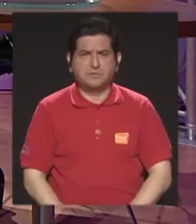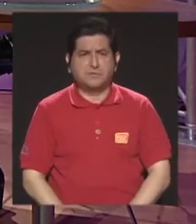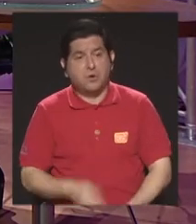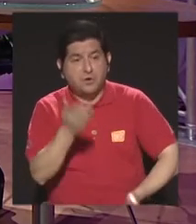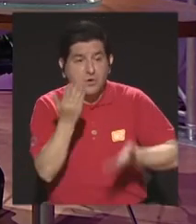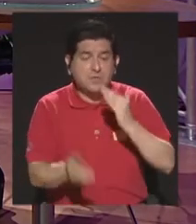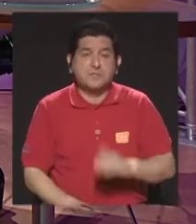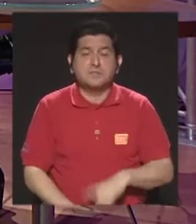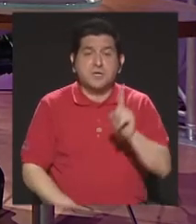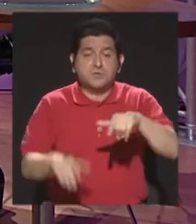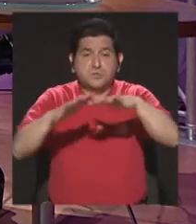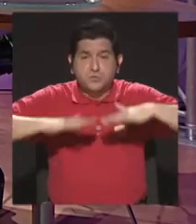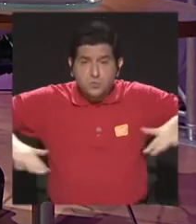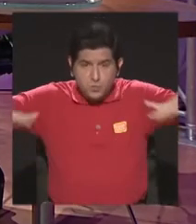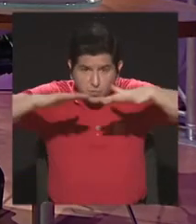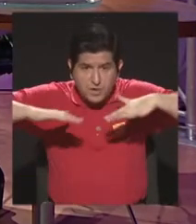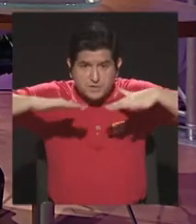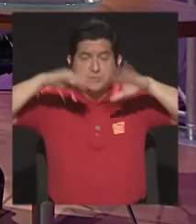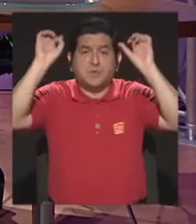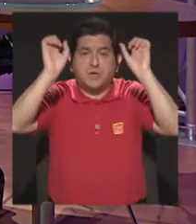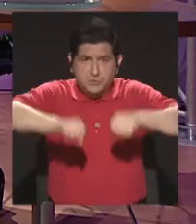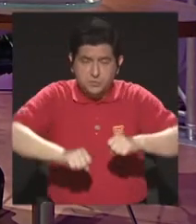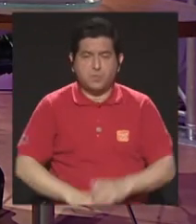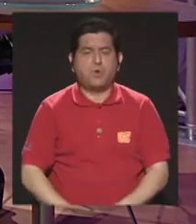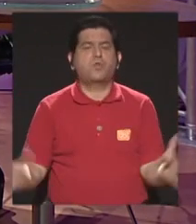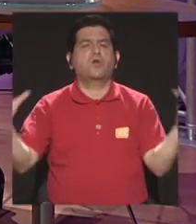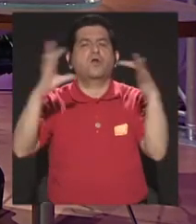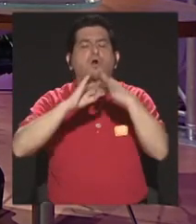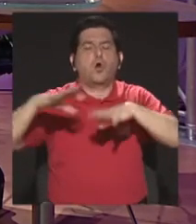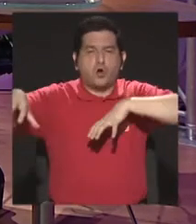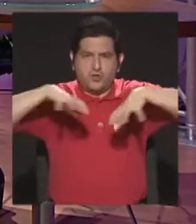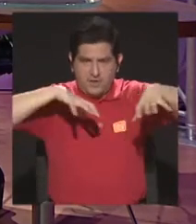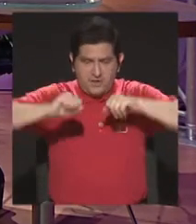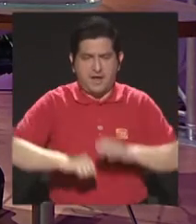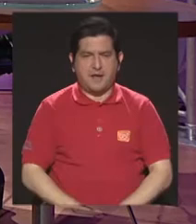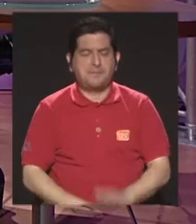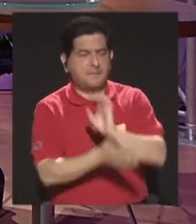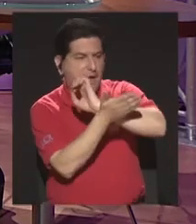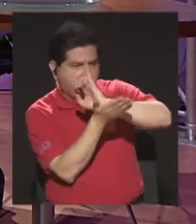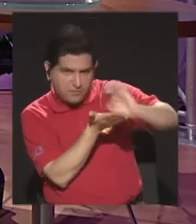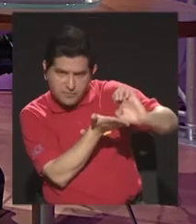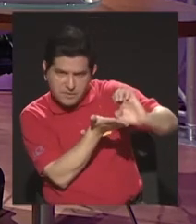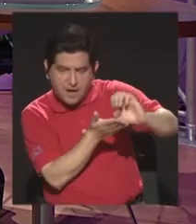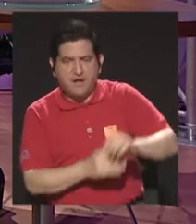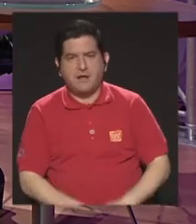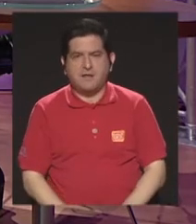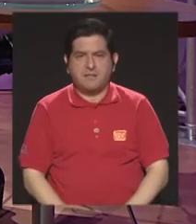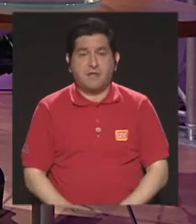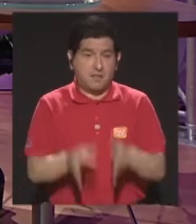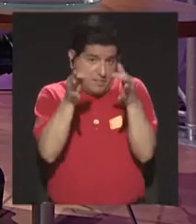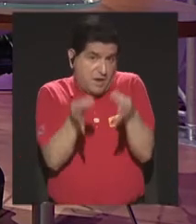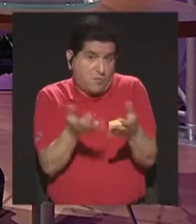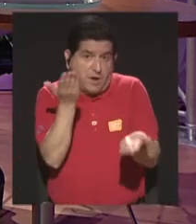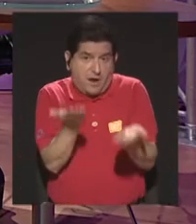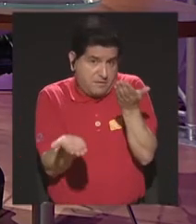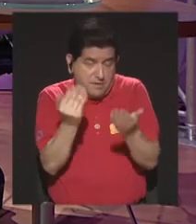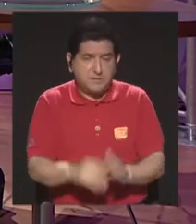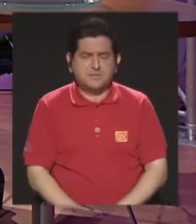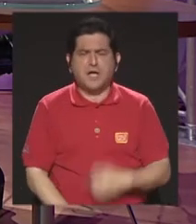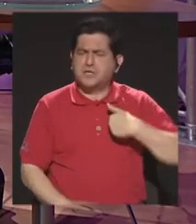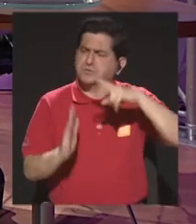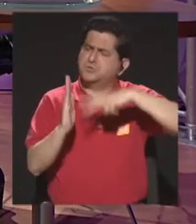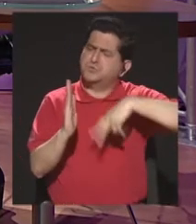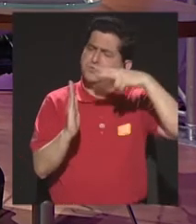sería una instancia, pienso yo, para coordinar acciones de prevención. Por ejemplo, leí